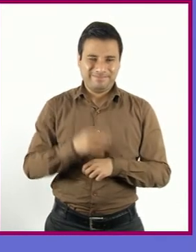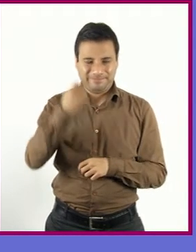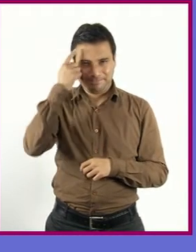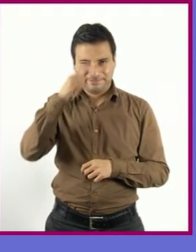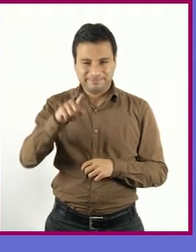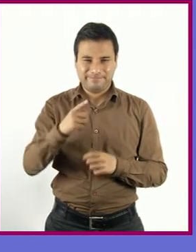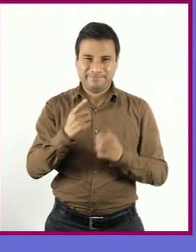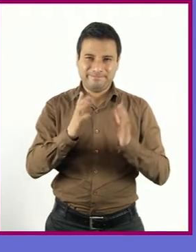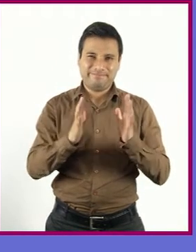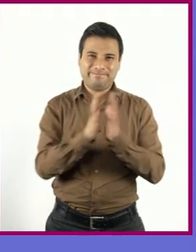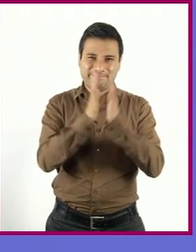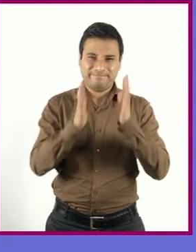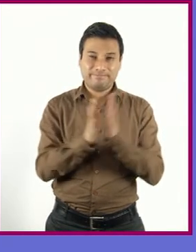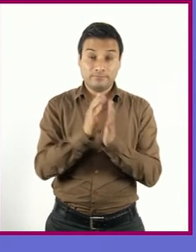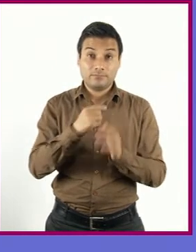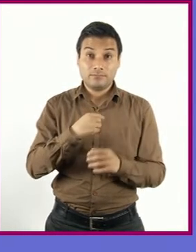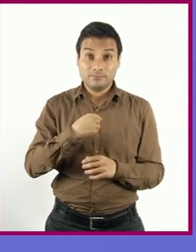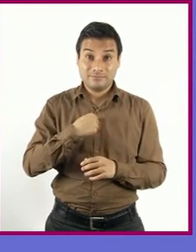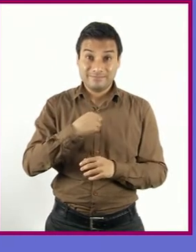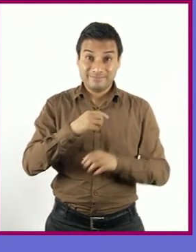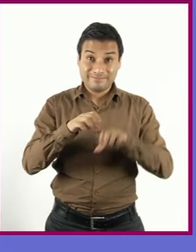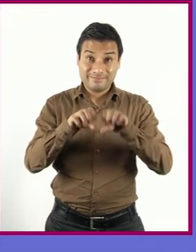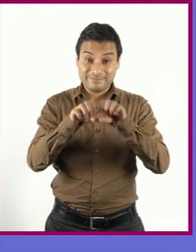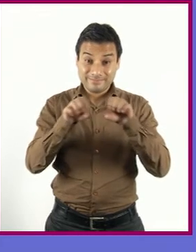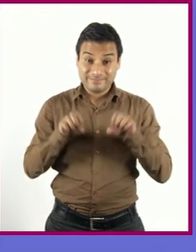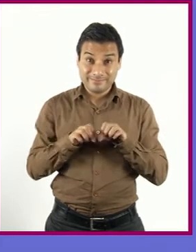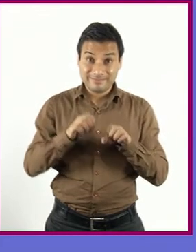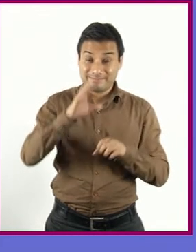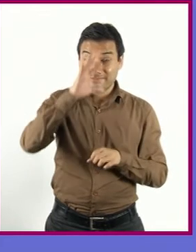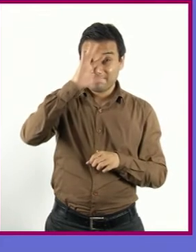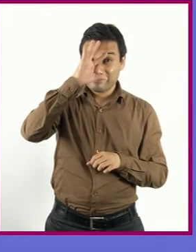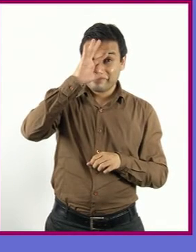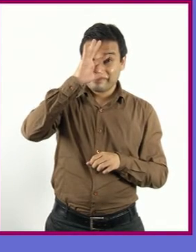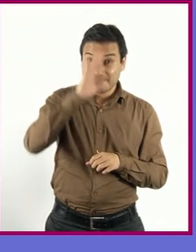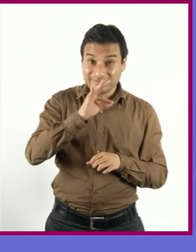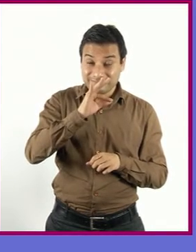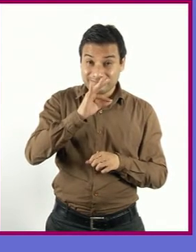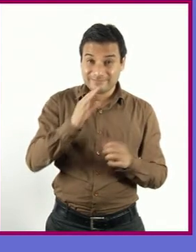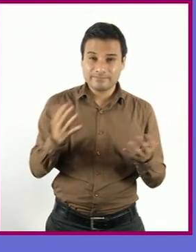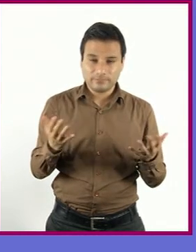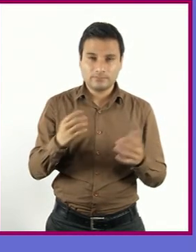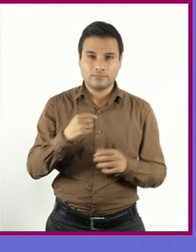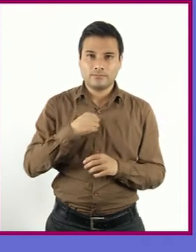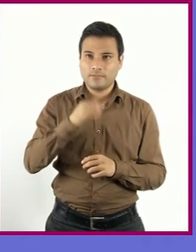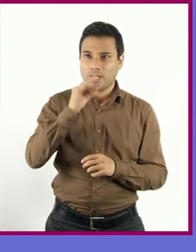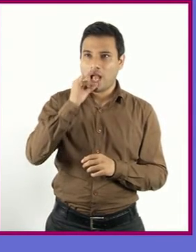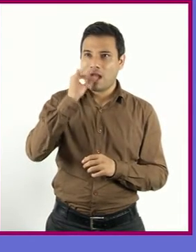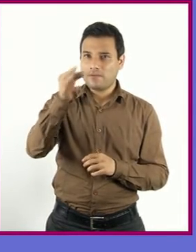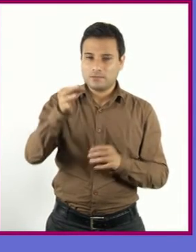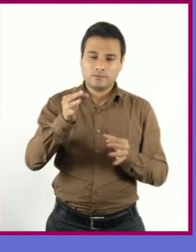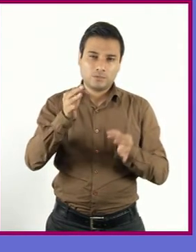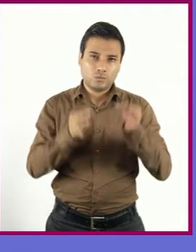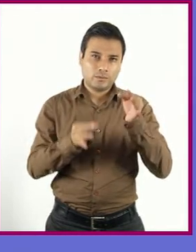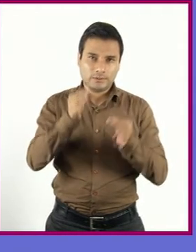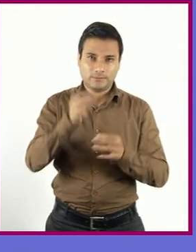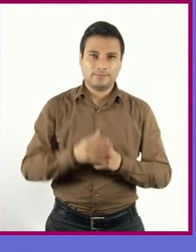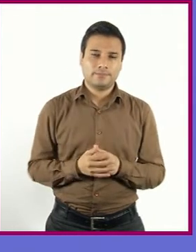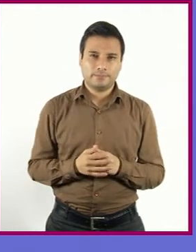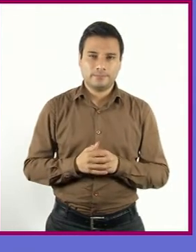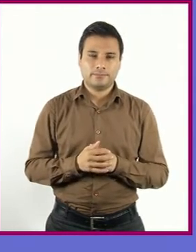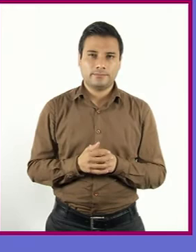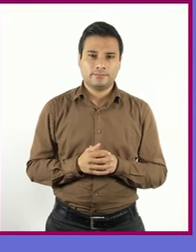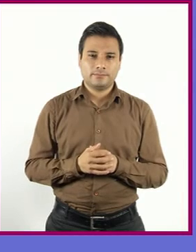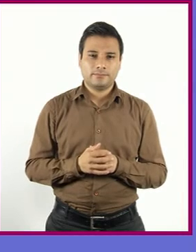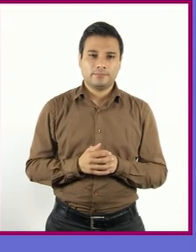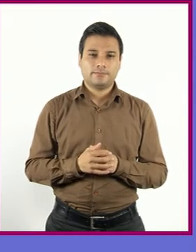llega a tener un fallo de equipo o falla de equipo, tiene que avisar al juez. Hay algunos otros